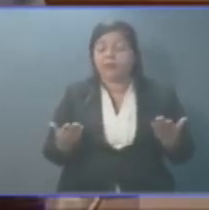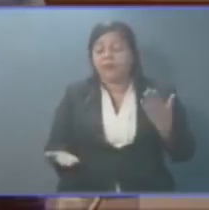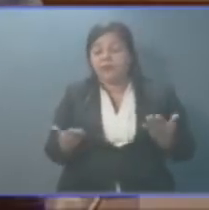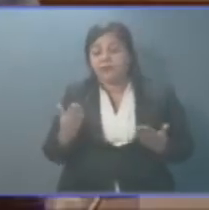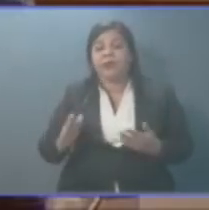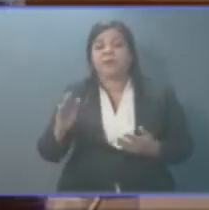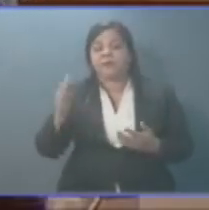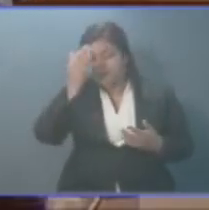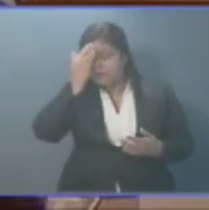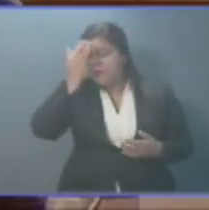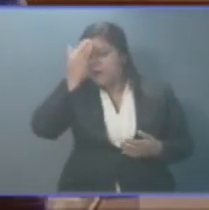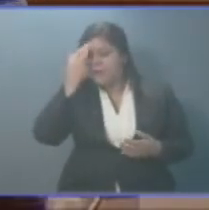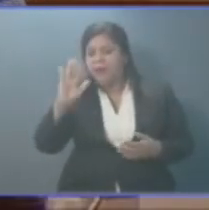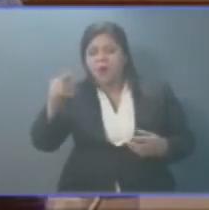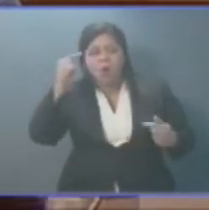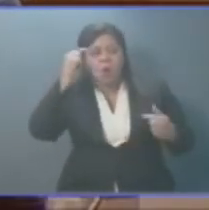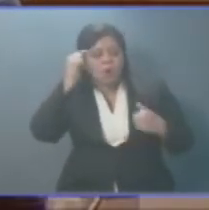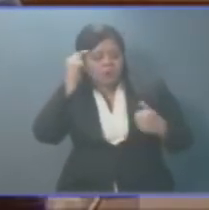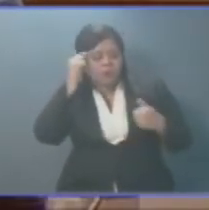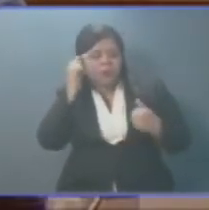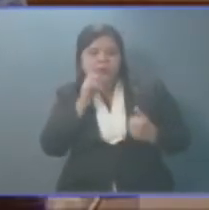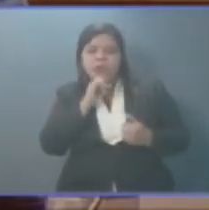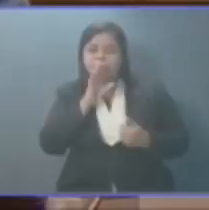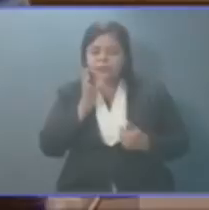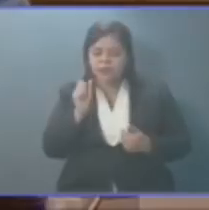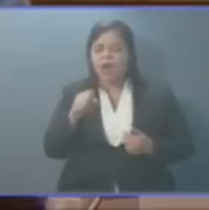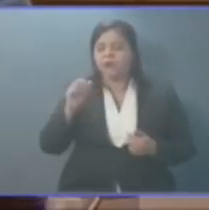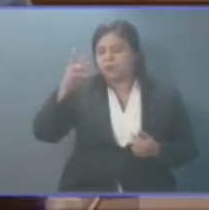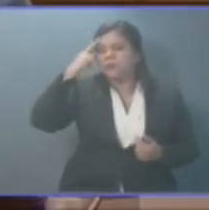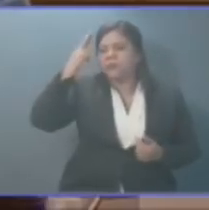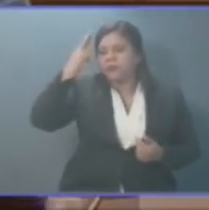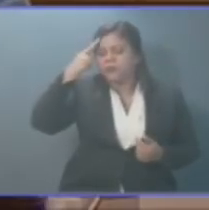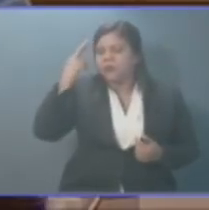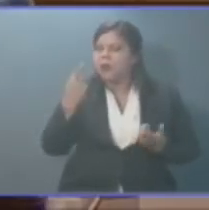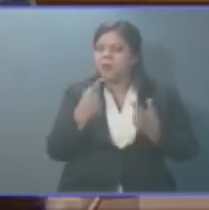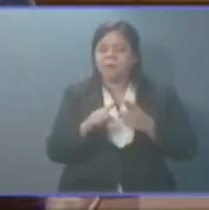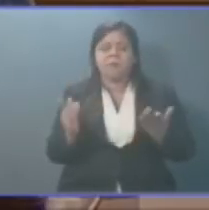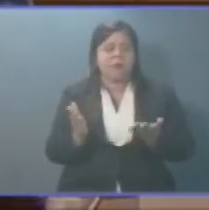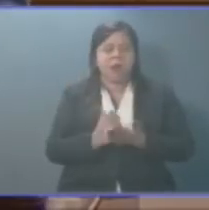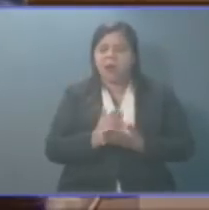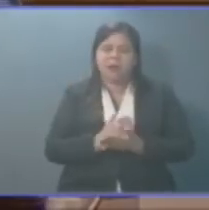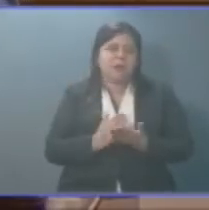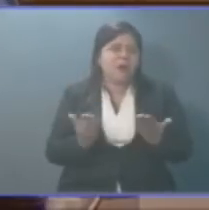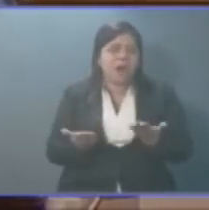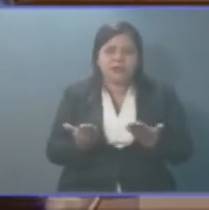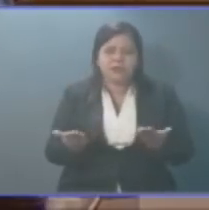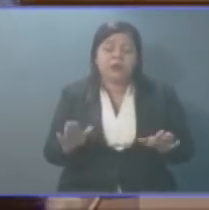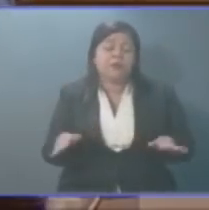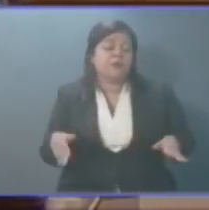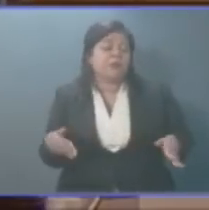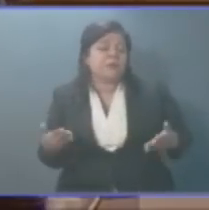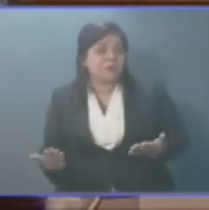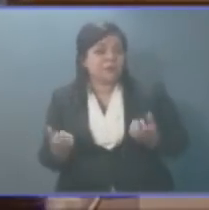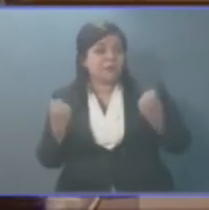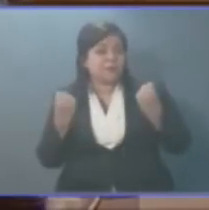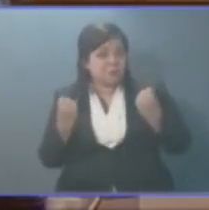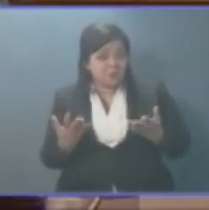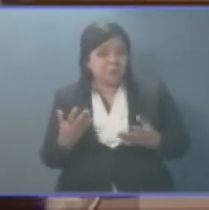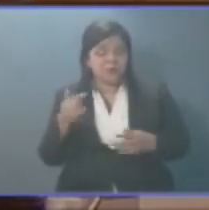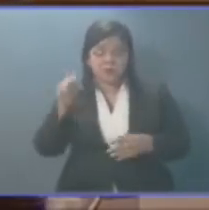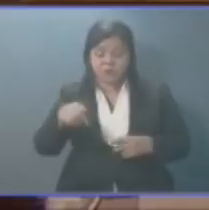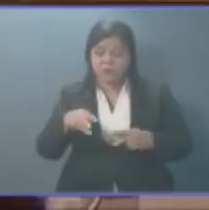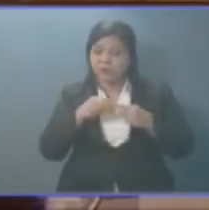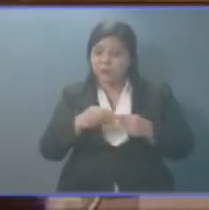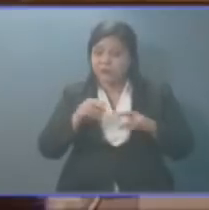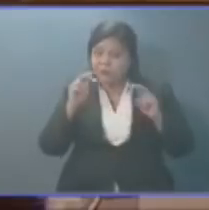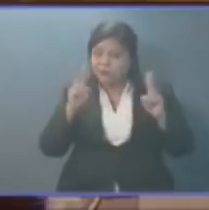su conciencia estén por dentro diciendo de que tenemos la razón como gobierno. No lo van a hacer porque muchos, y especialmente ahora que viene el